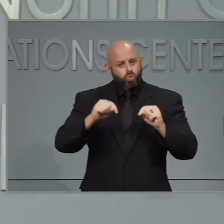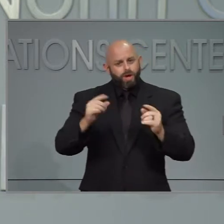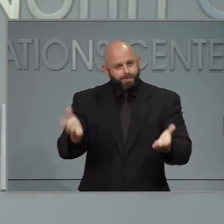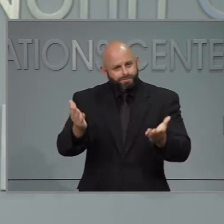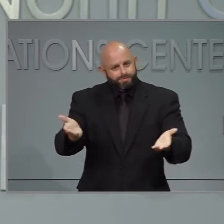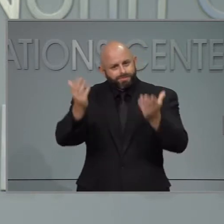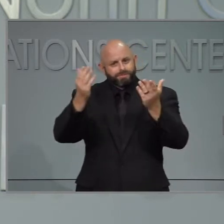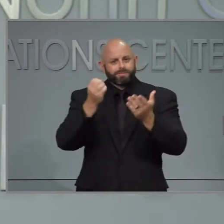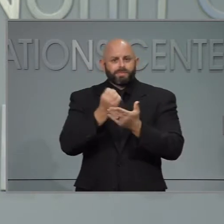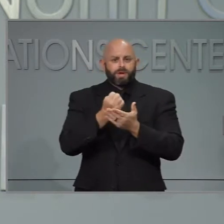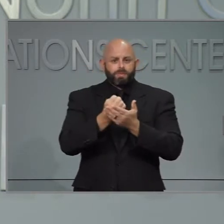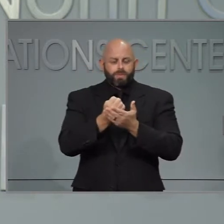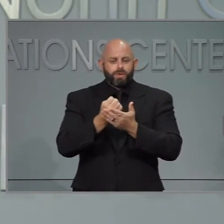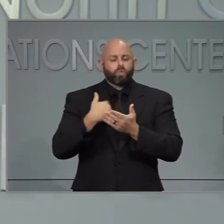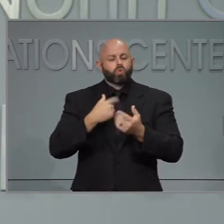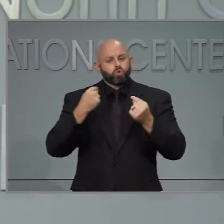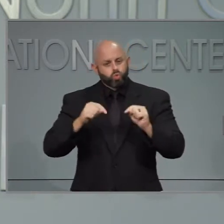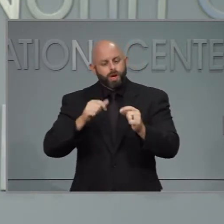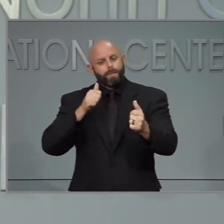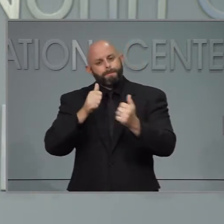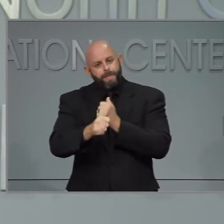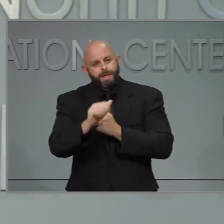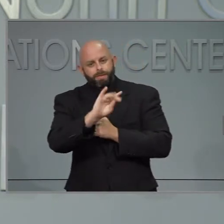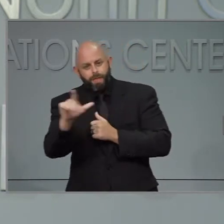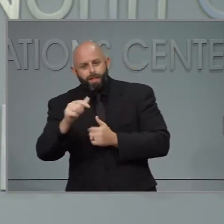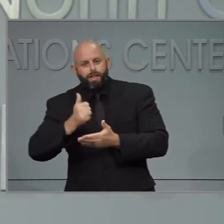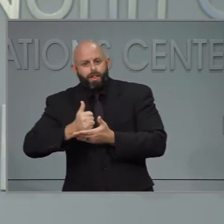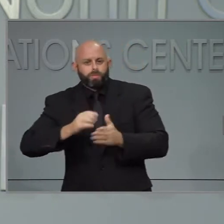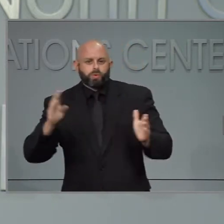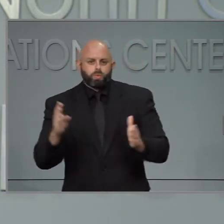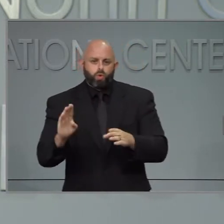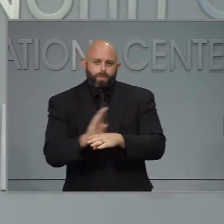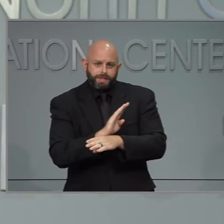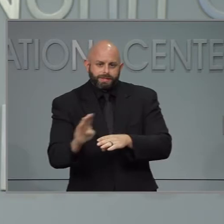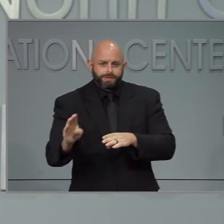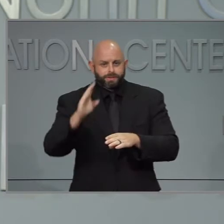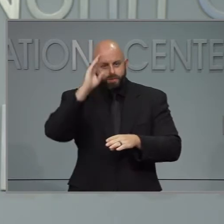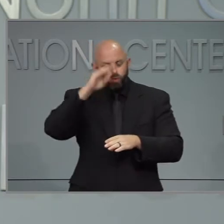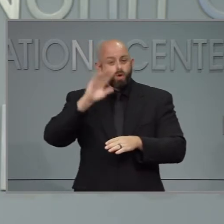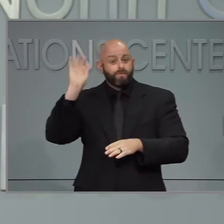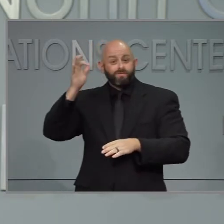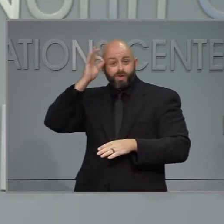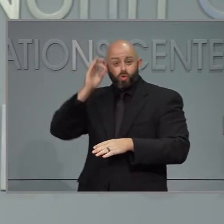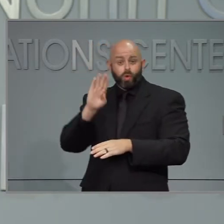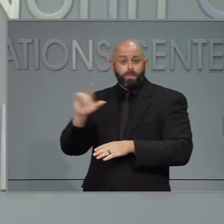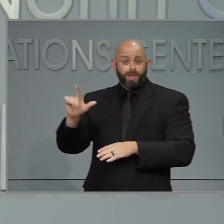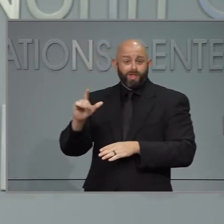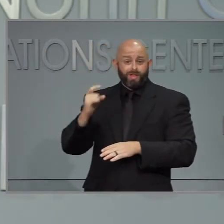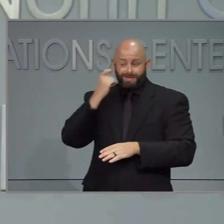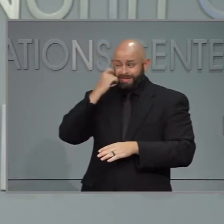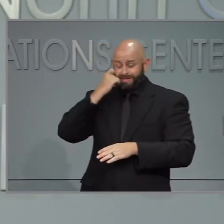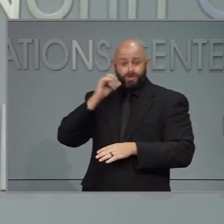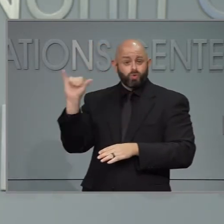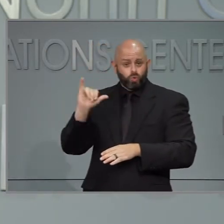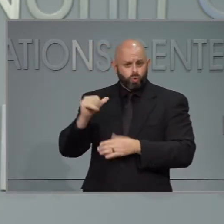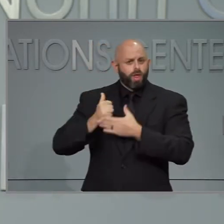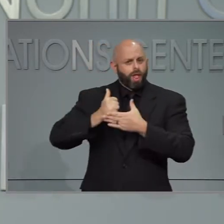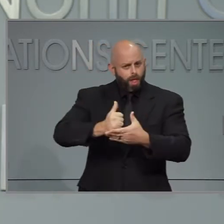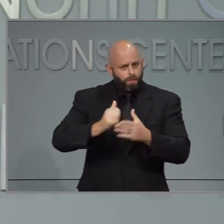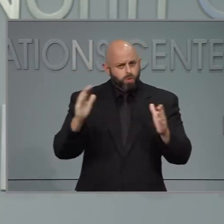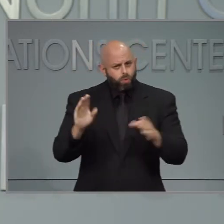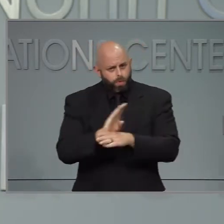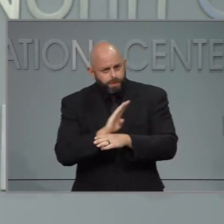arduamente para que la economía se mejore y ayudar a los pequeños negocios. Vamos a recibir esta ayuda